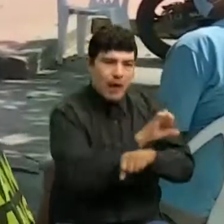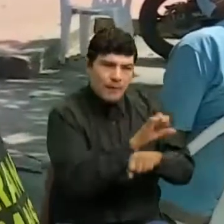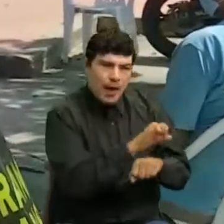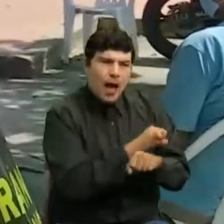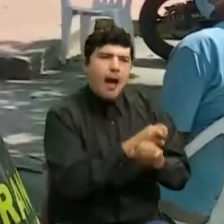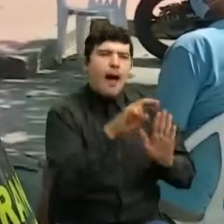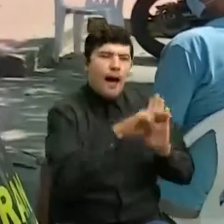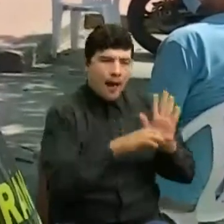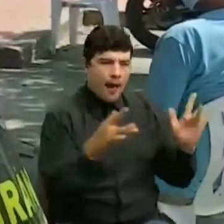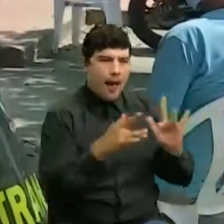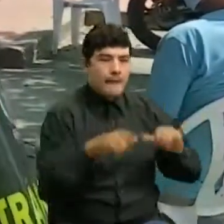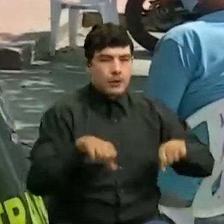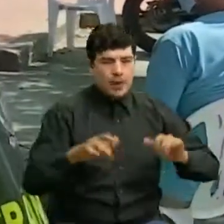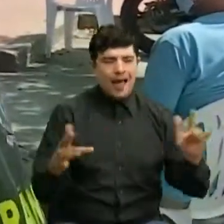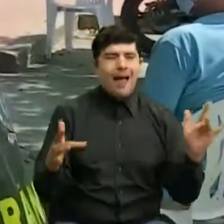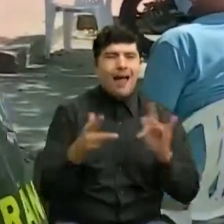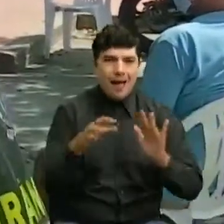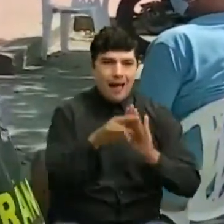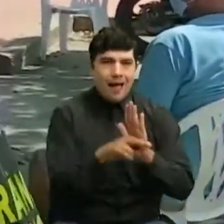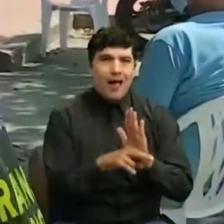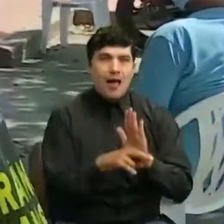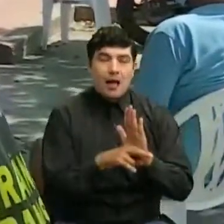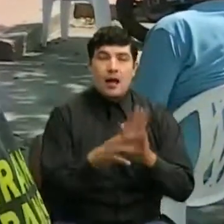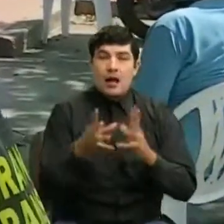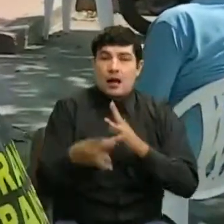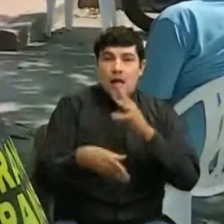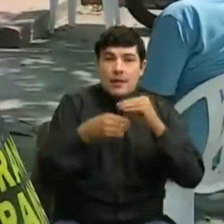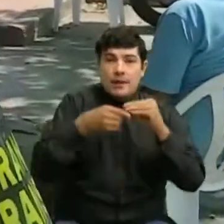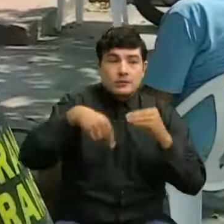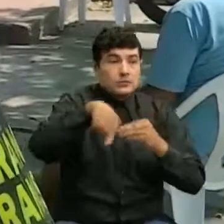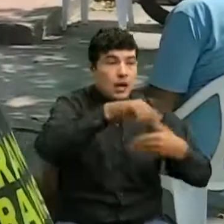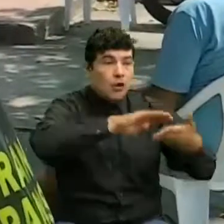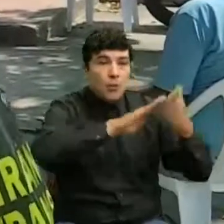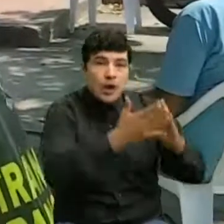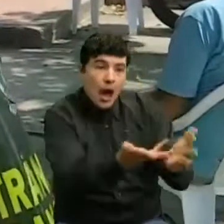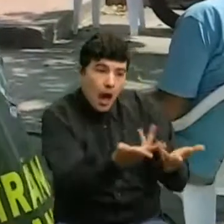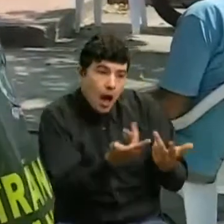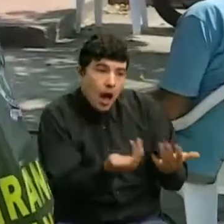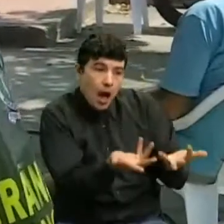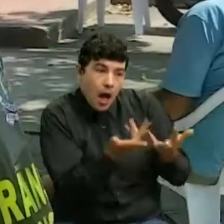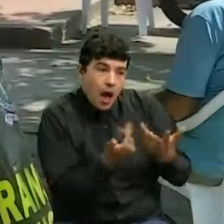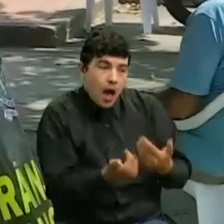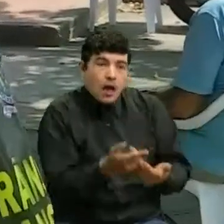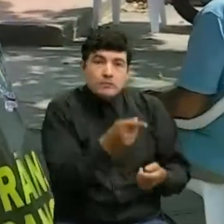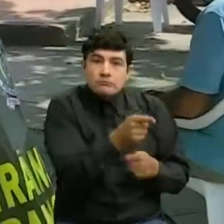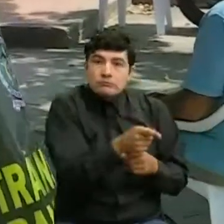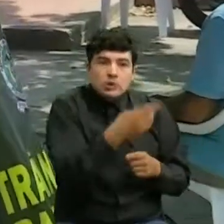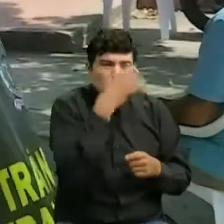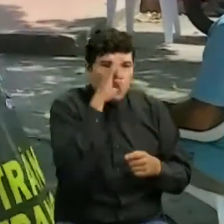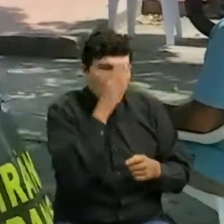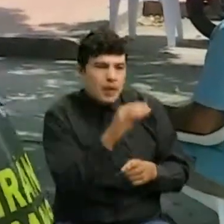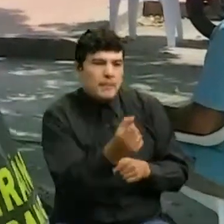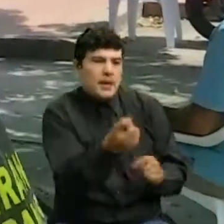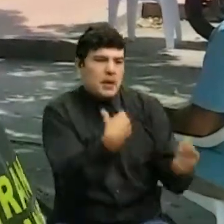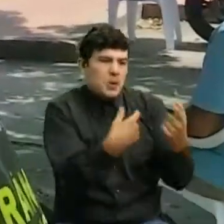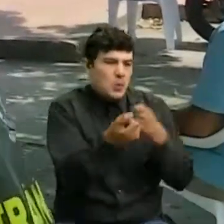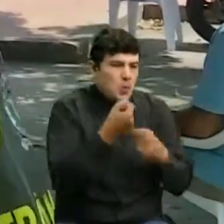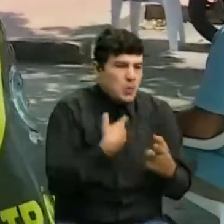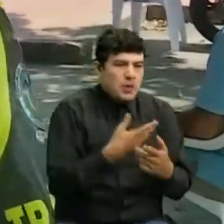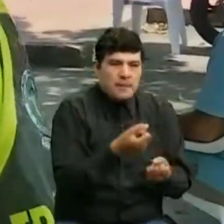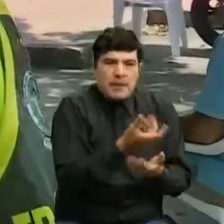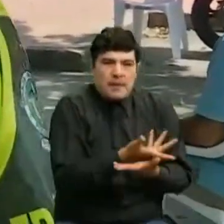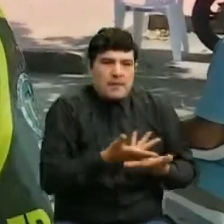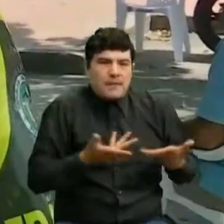mismos. También los escuchamos para ver qué inquietudes son las que tienen los ciudadanos. Entonces,